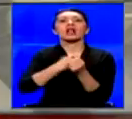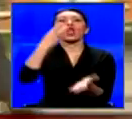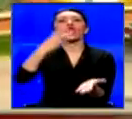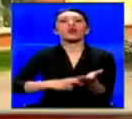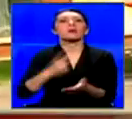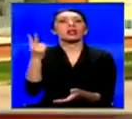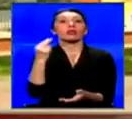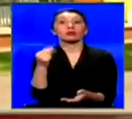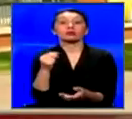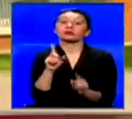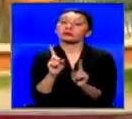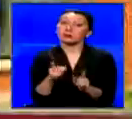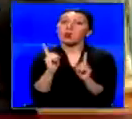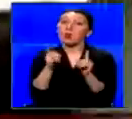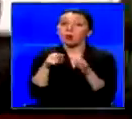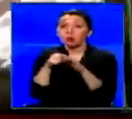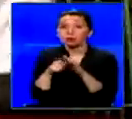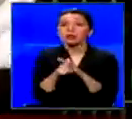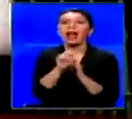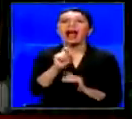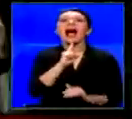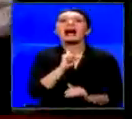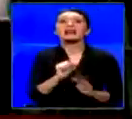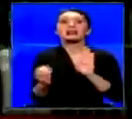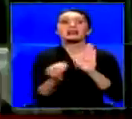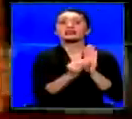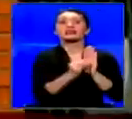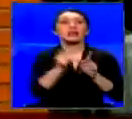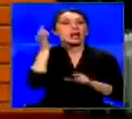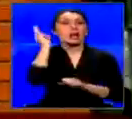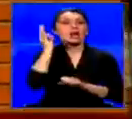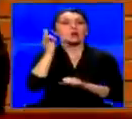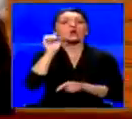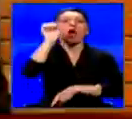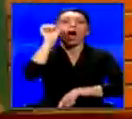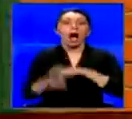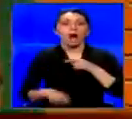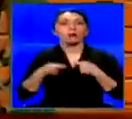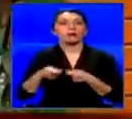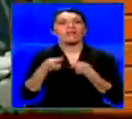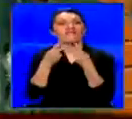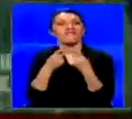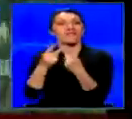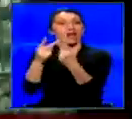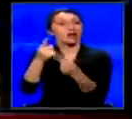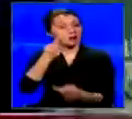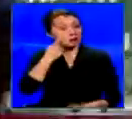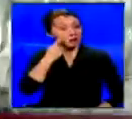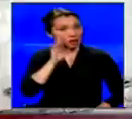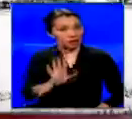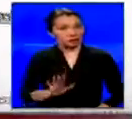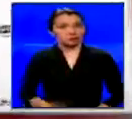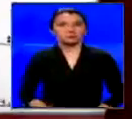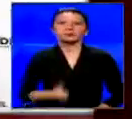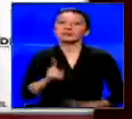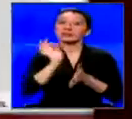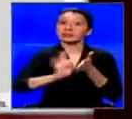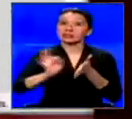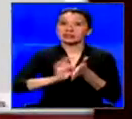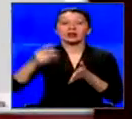2012. Pero tuvimos acceso al acta de la reunión de concejales en que se aprobaron estos viajes. Preste atención. El